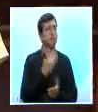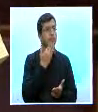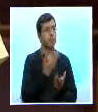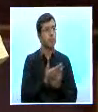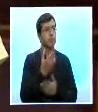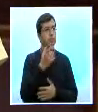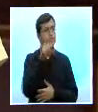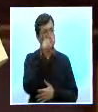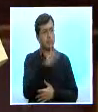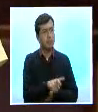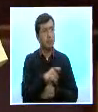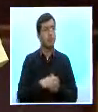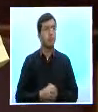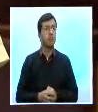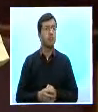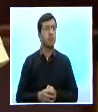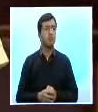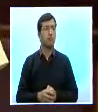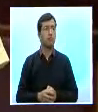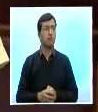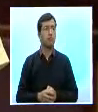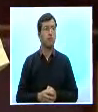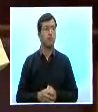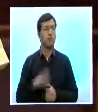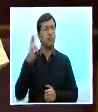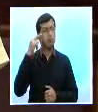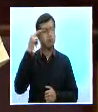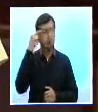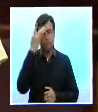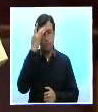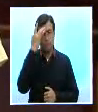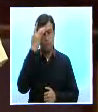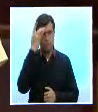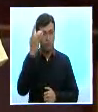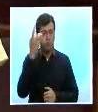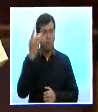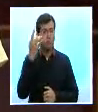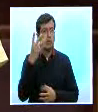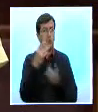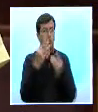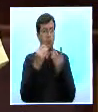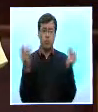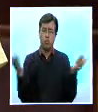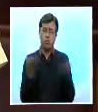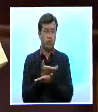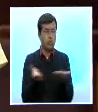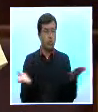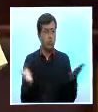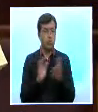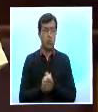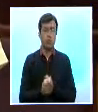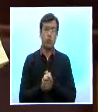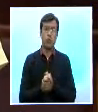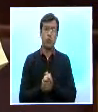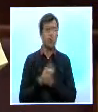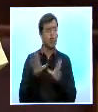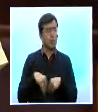periodista la razón es bien muy acogida por muchos sectores de la sociedad